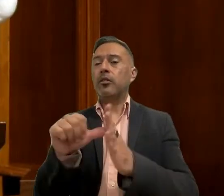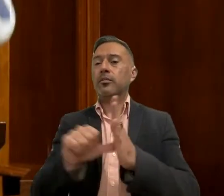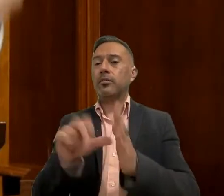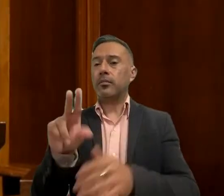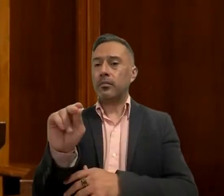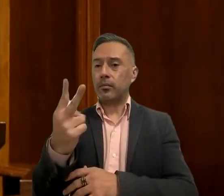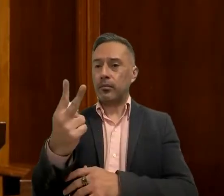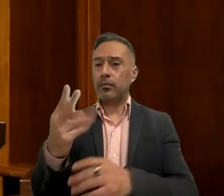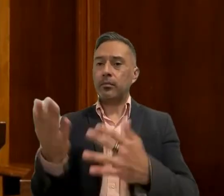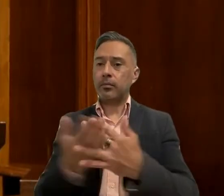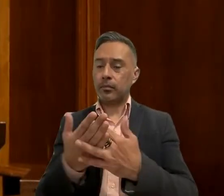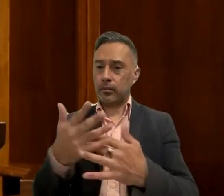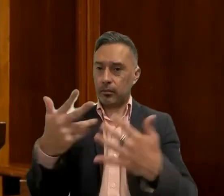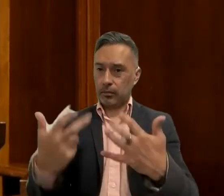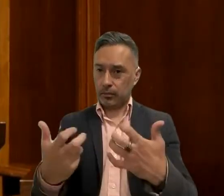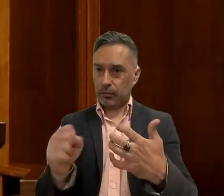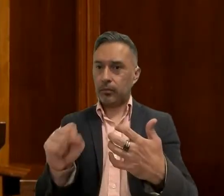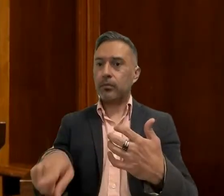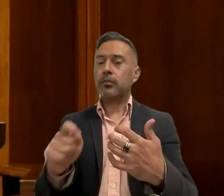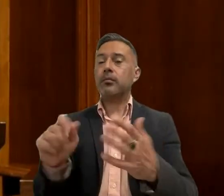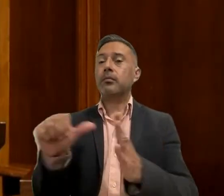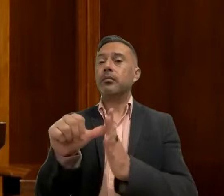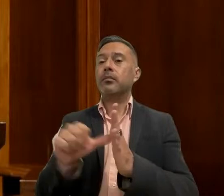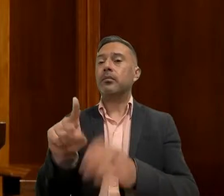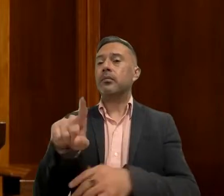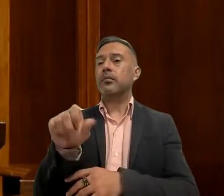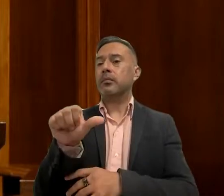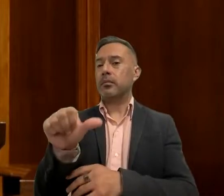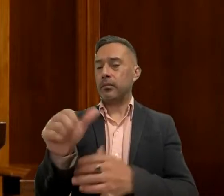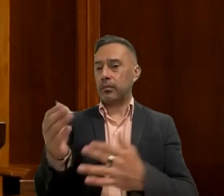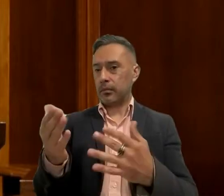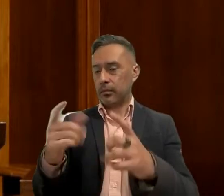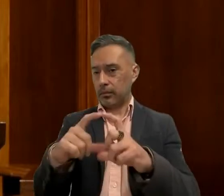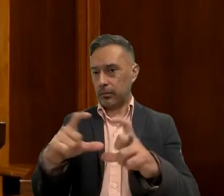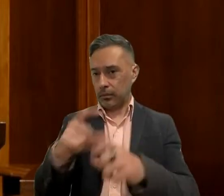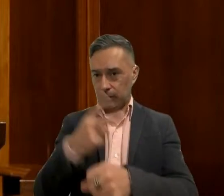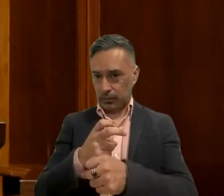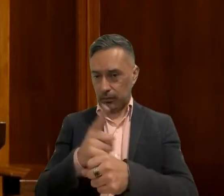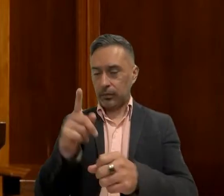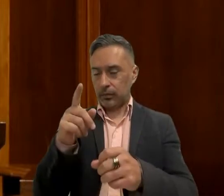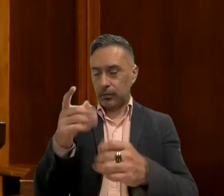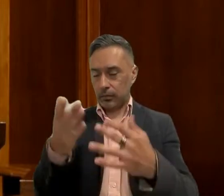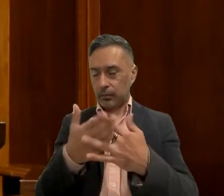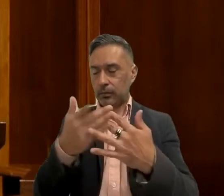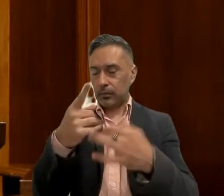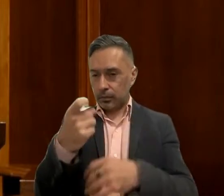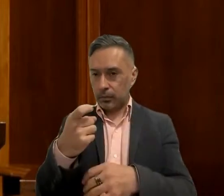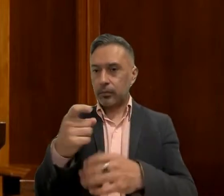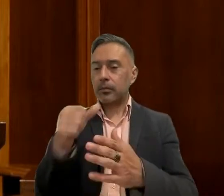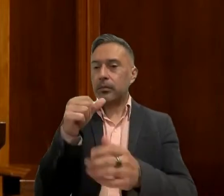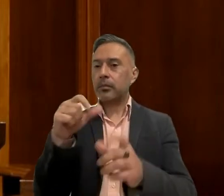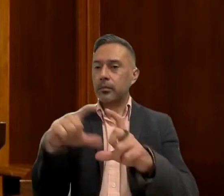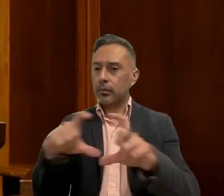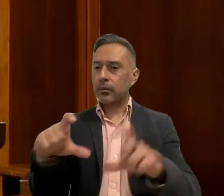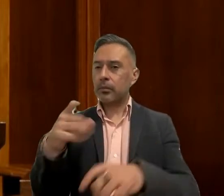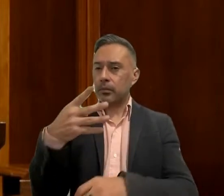fracción octava y 116, párrafo segundo, fracción primera, párrafo cuarto, el inciso C de